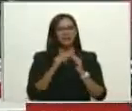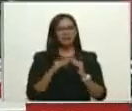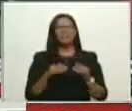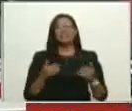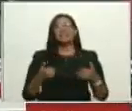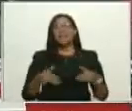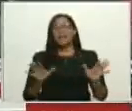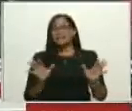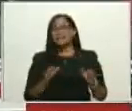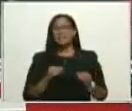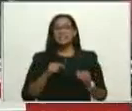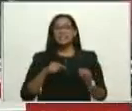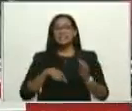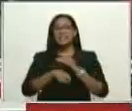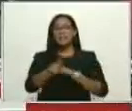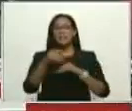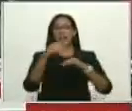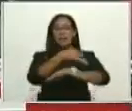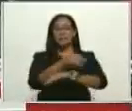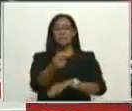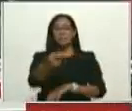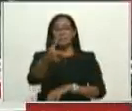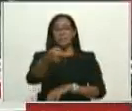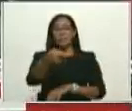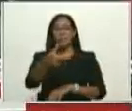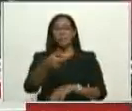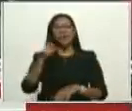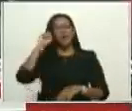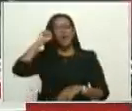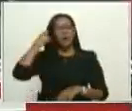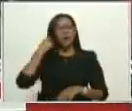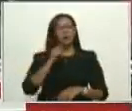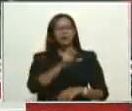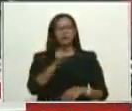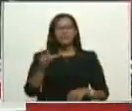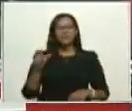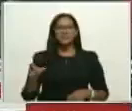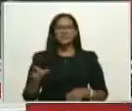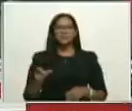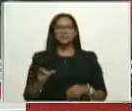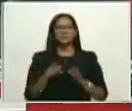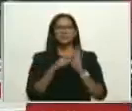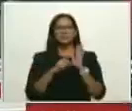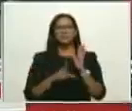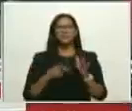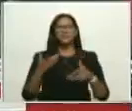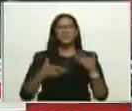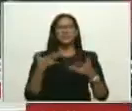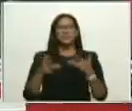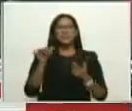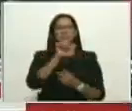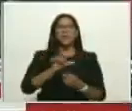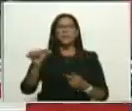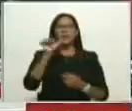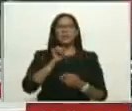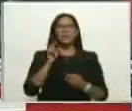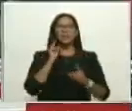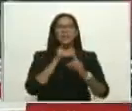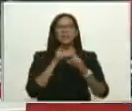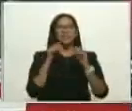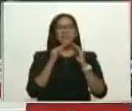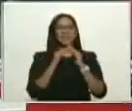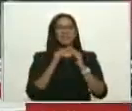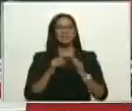ni salíamos de la casa. Yo recuerdo en aquella época que todos los programas y las actividades semanales las hacía desde la